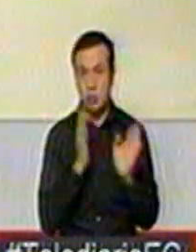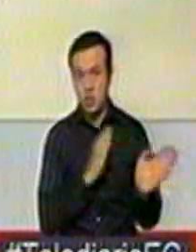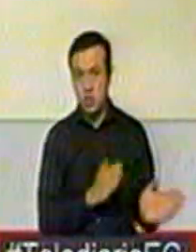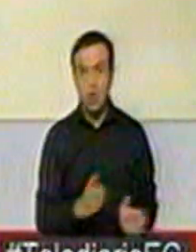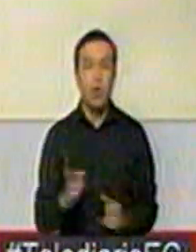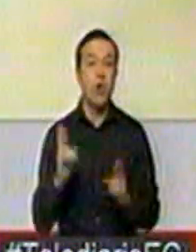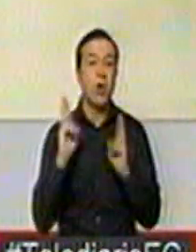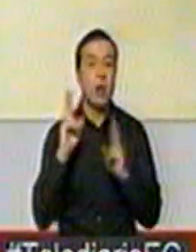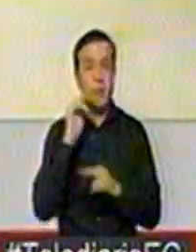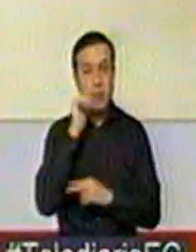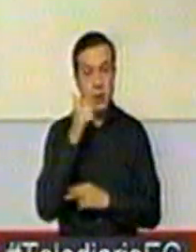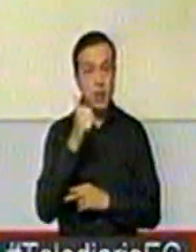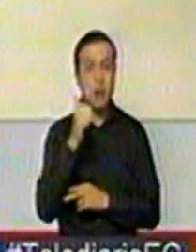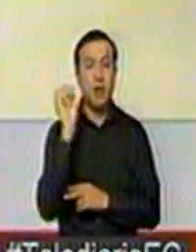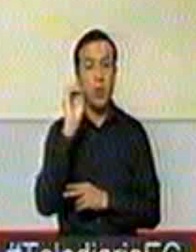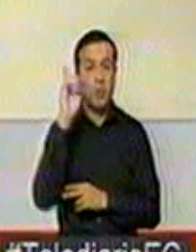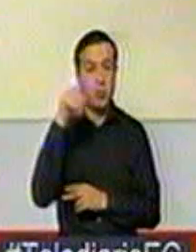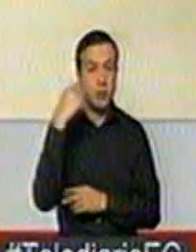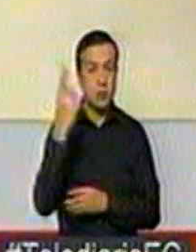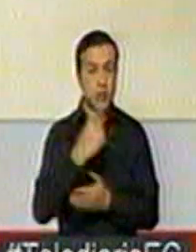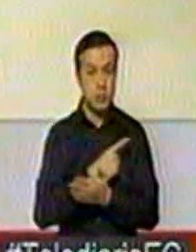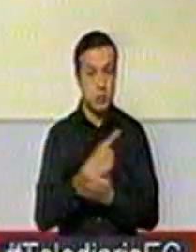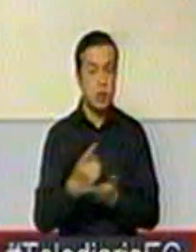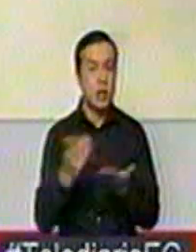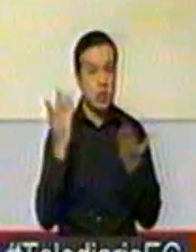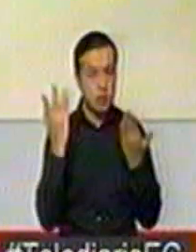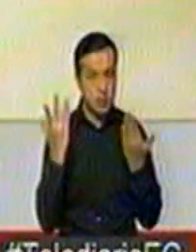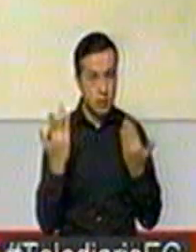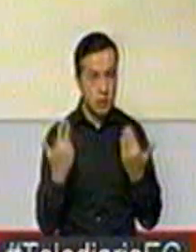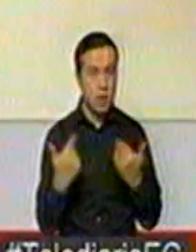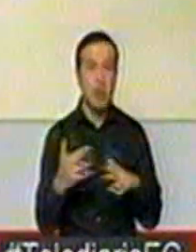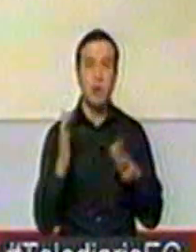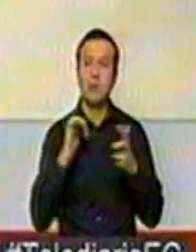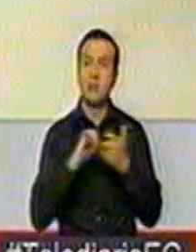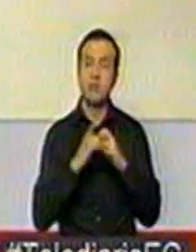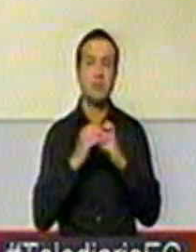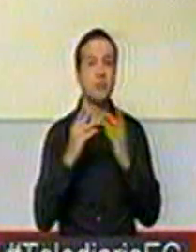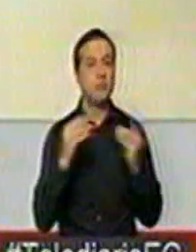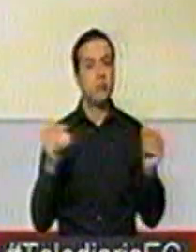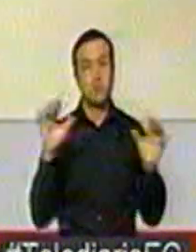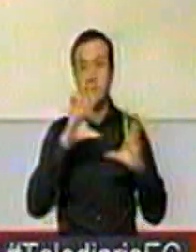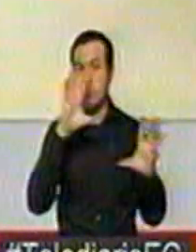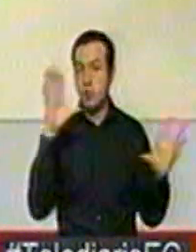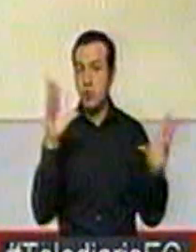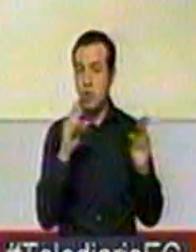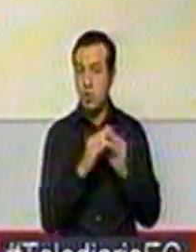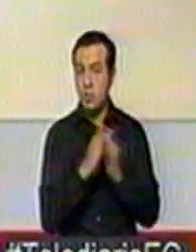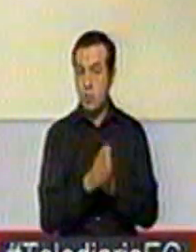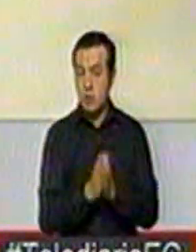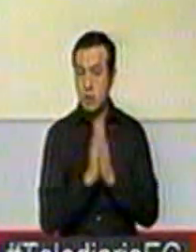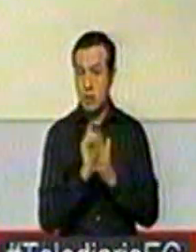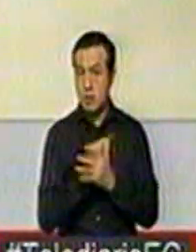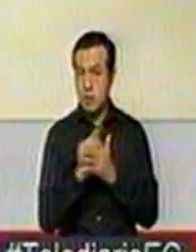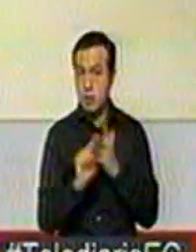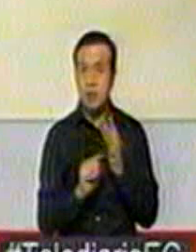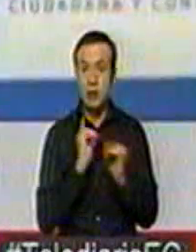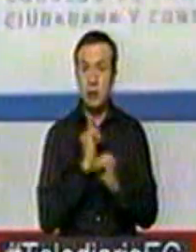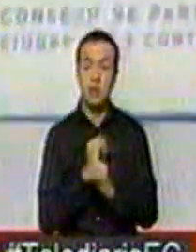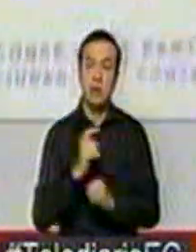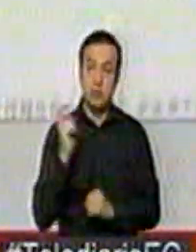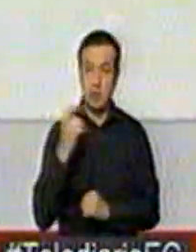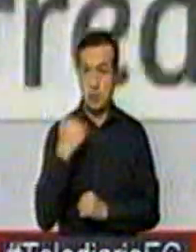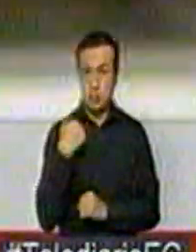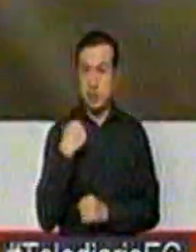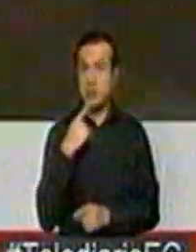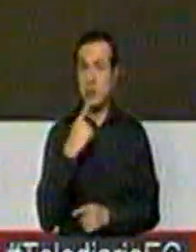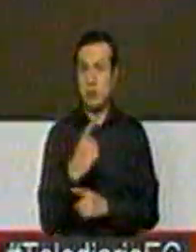día de mañana o a más tardar la próxima semana se pueda solucionar todos los requerimientos financieros que la institución requiere. El